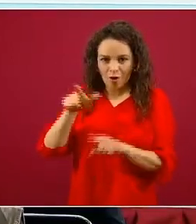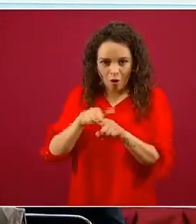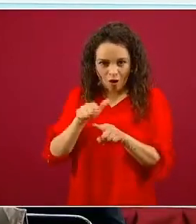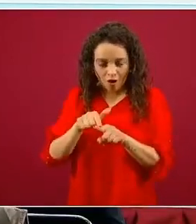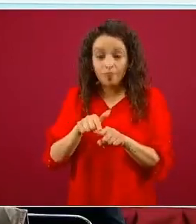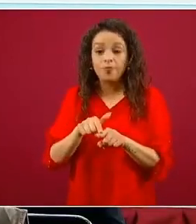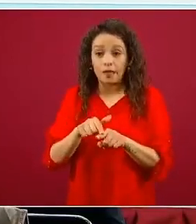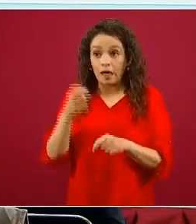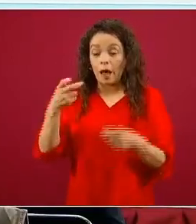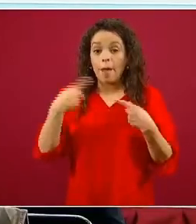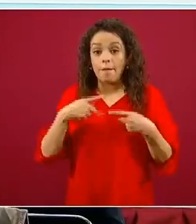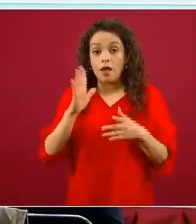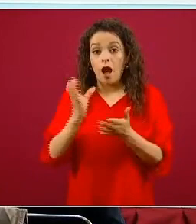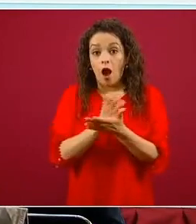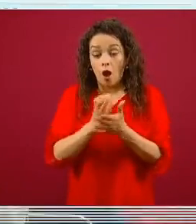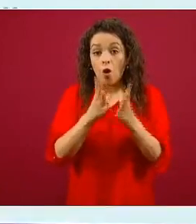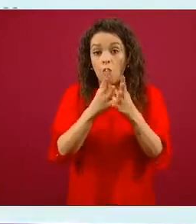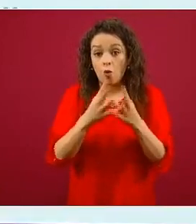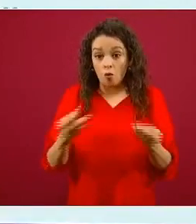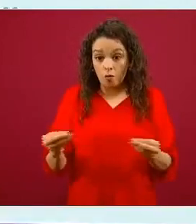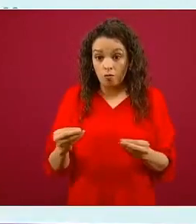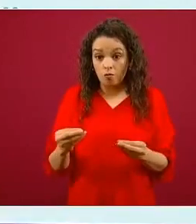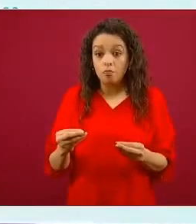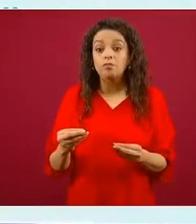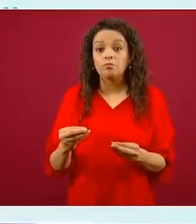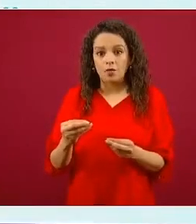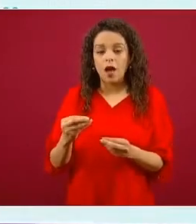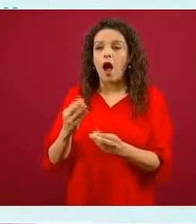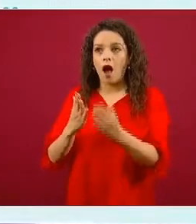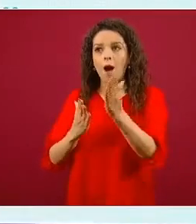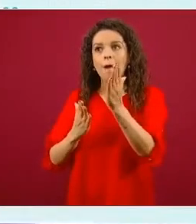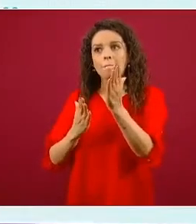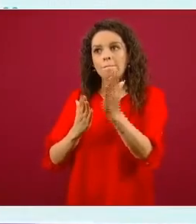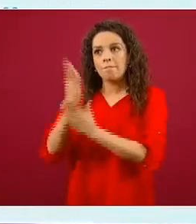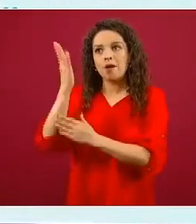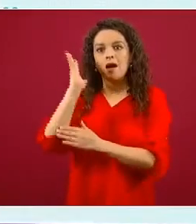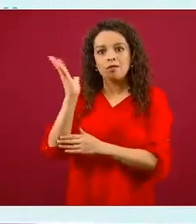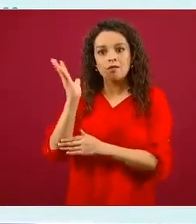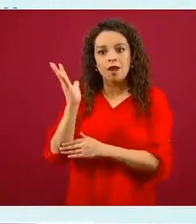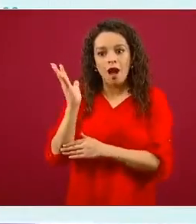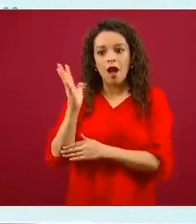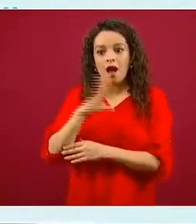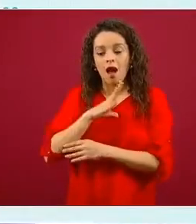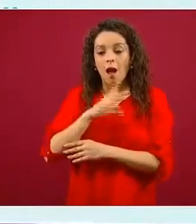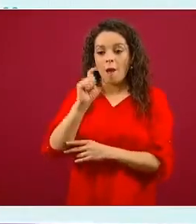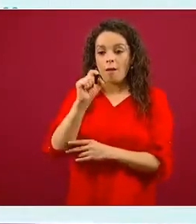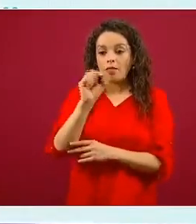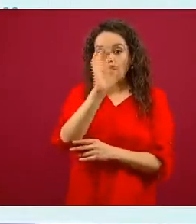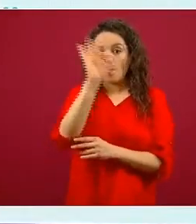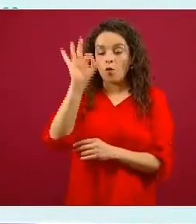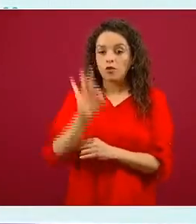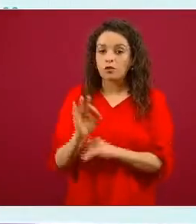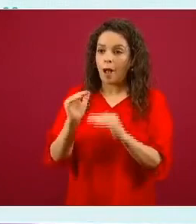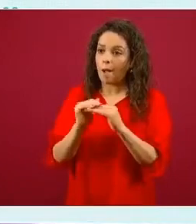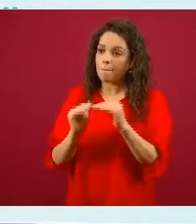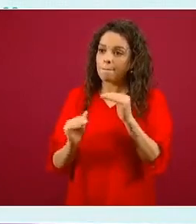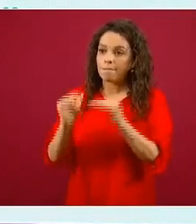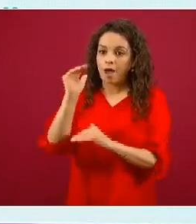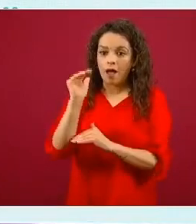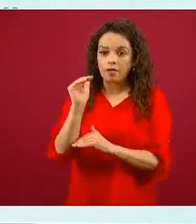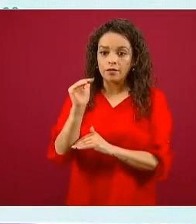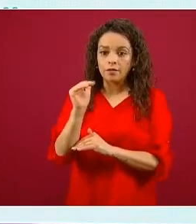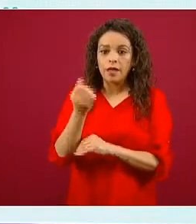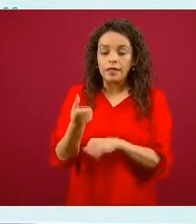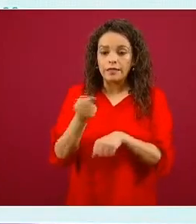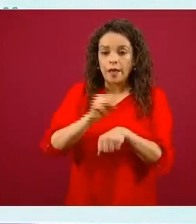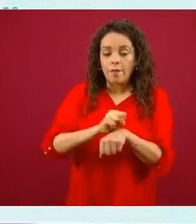que de hecho superó la proporción de los casos confirmados. Tenemos 20% de incremento de la semana